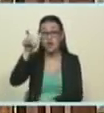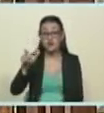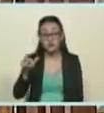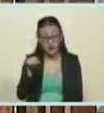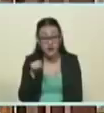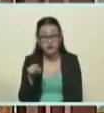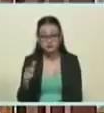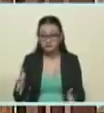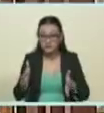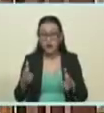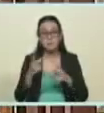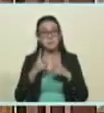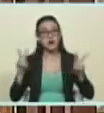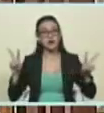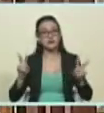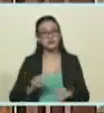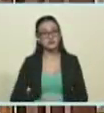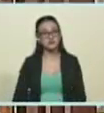y no la jugamos.